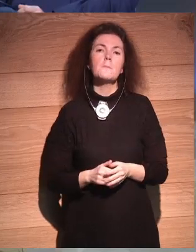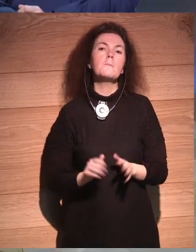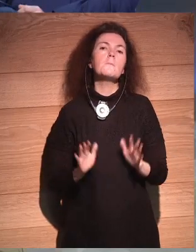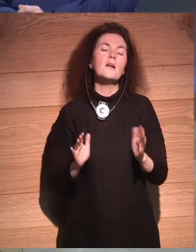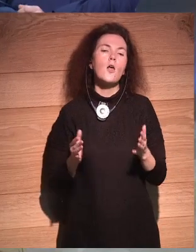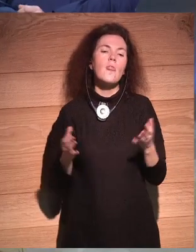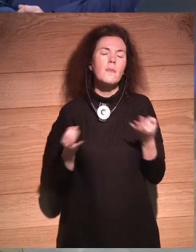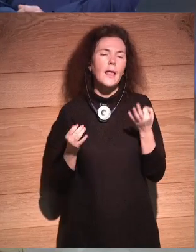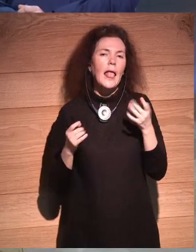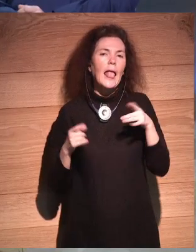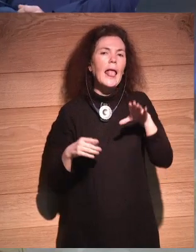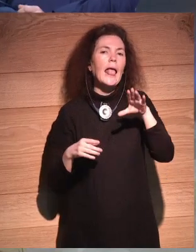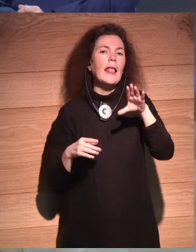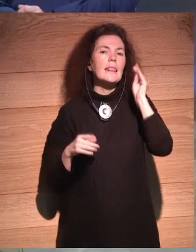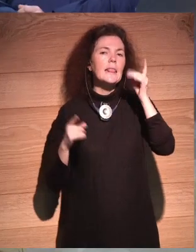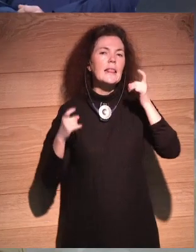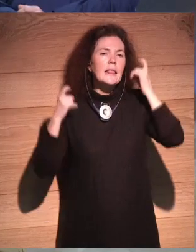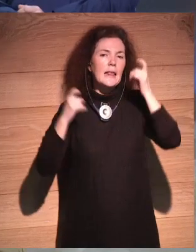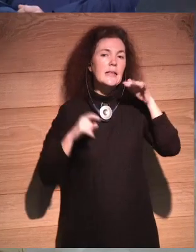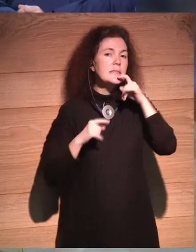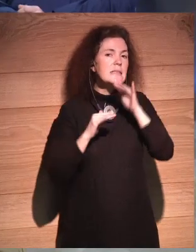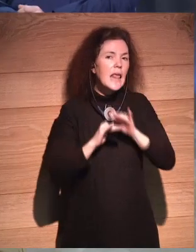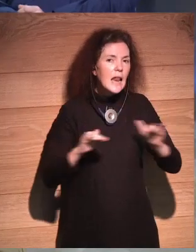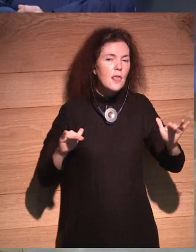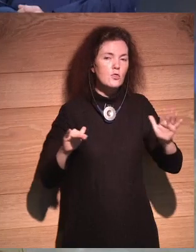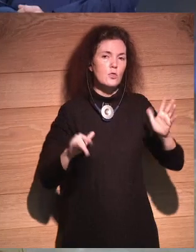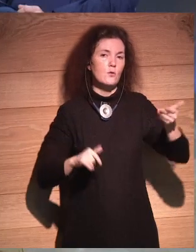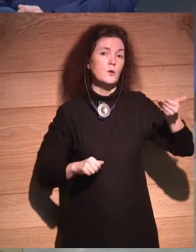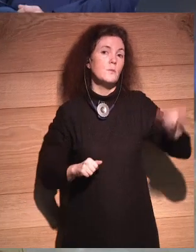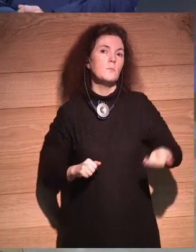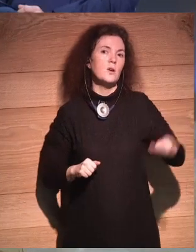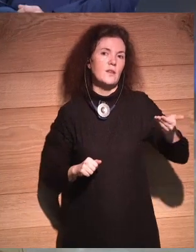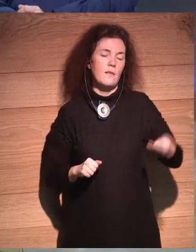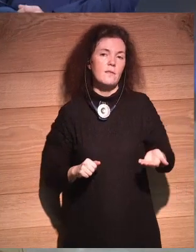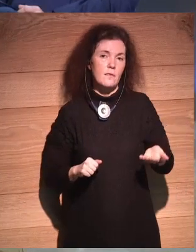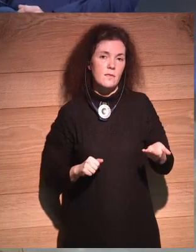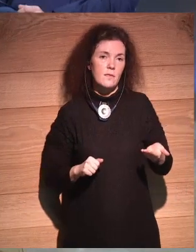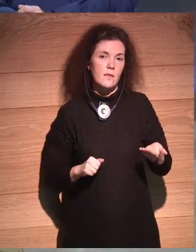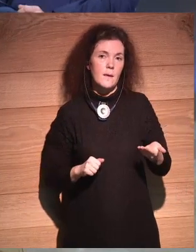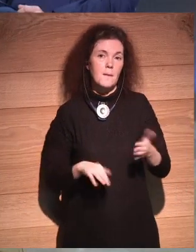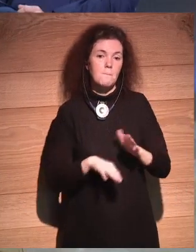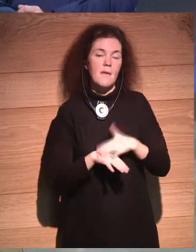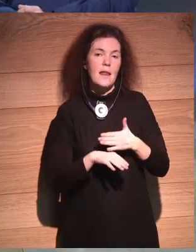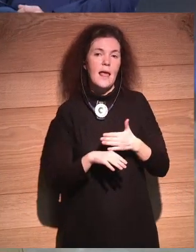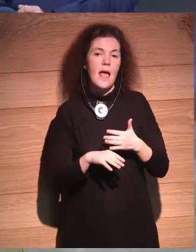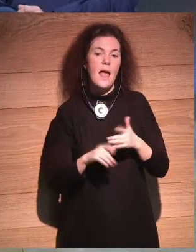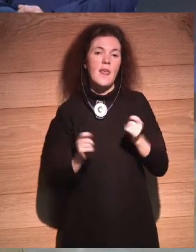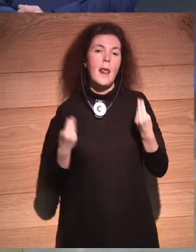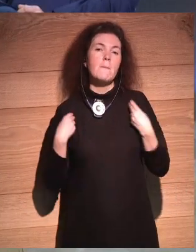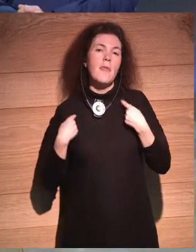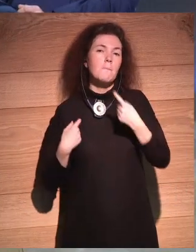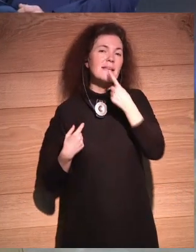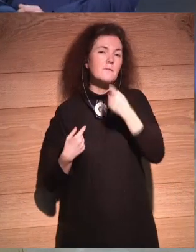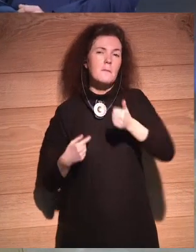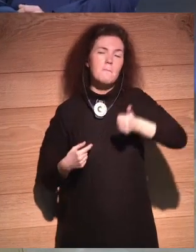pero hay que intentar comprender el silencio y su importancia para que no hacer la vida más difícil